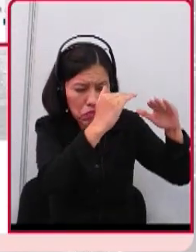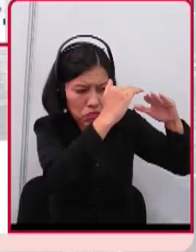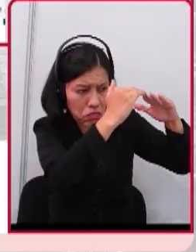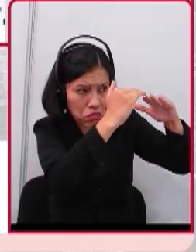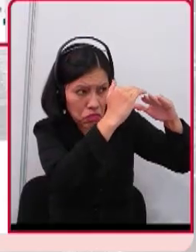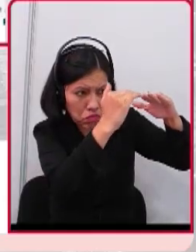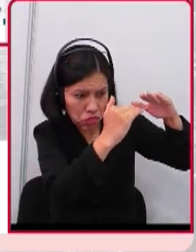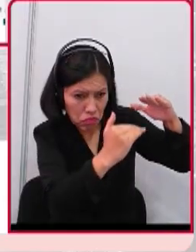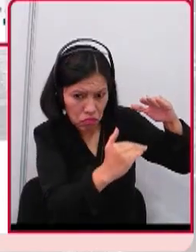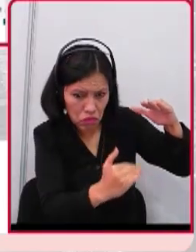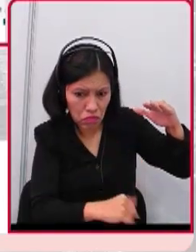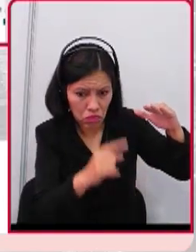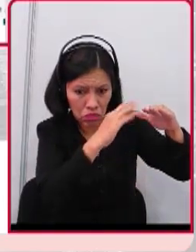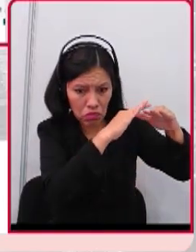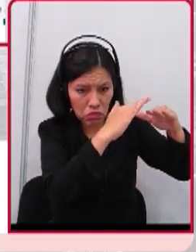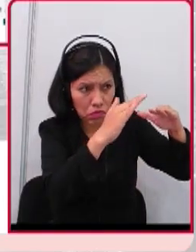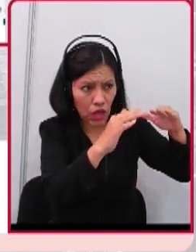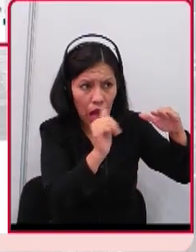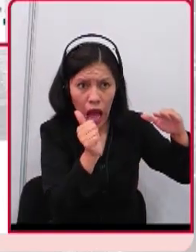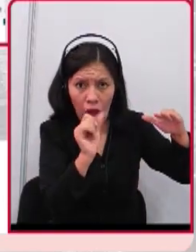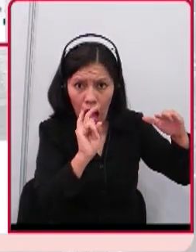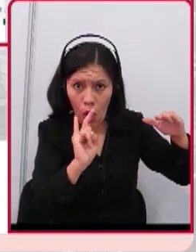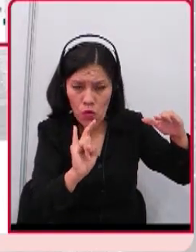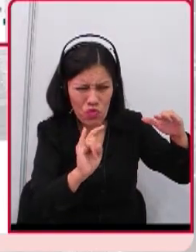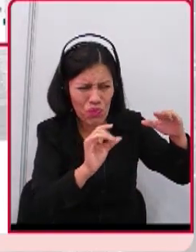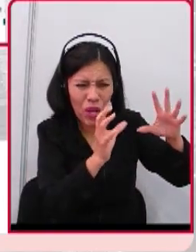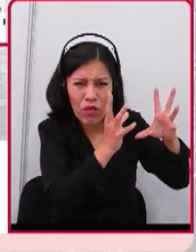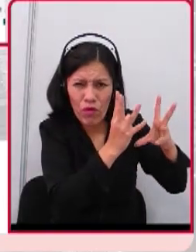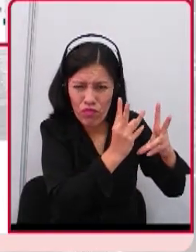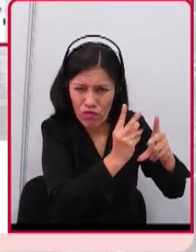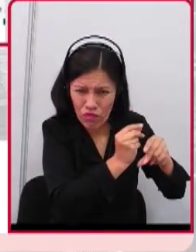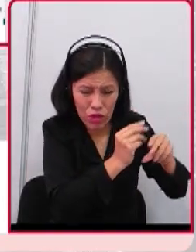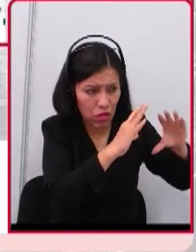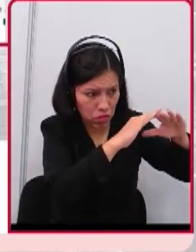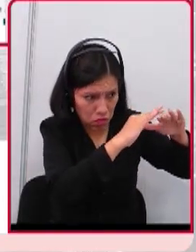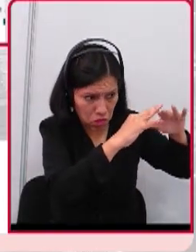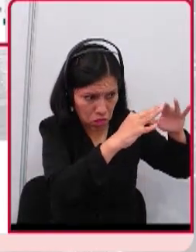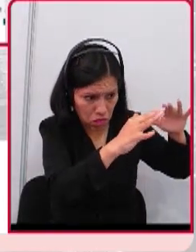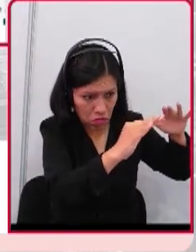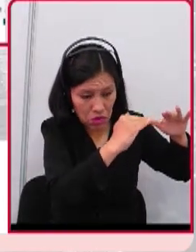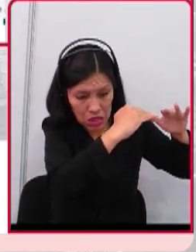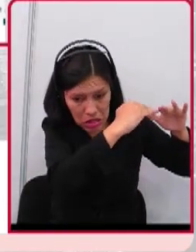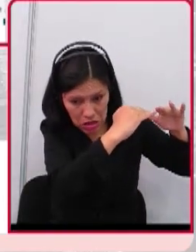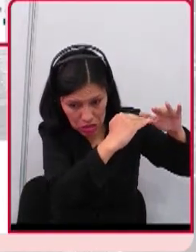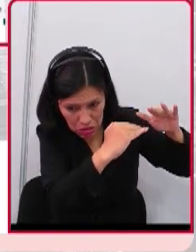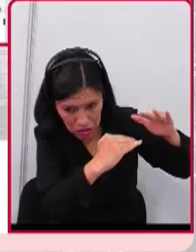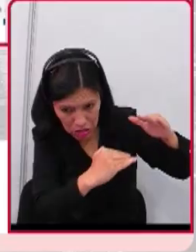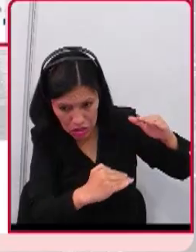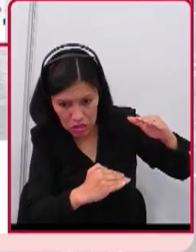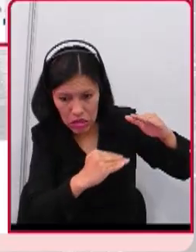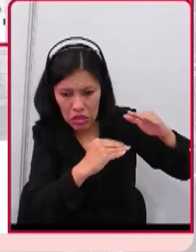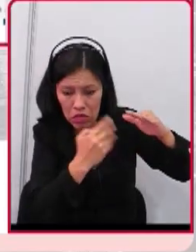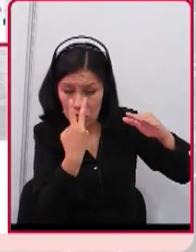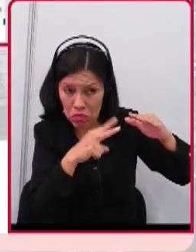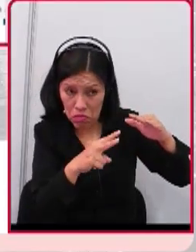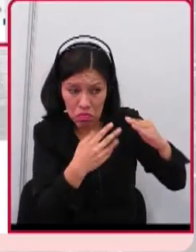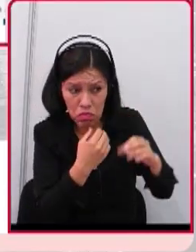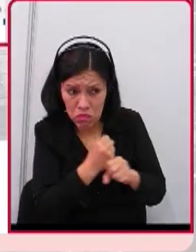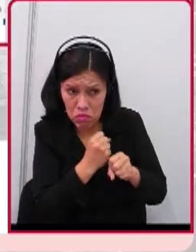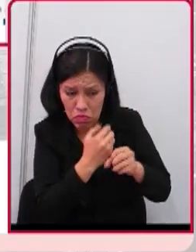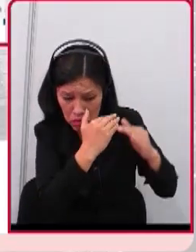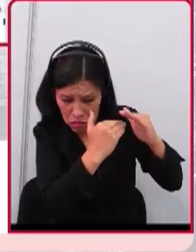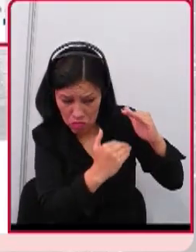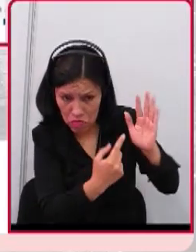son oros en óxidos, y en la parte donde hemos desarrollado nuestro trabajo, como se puede apreciar,